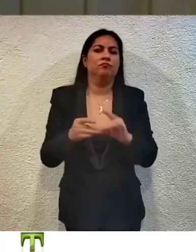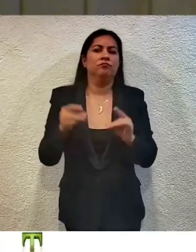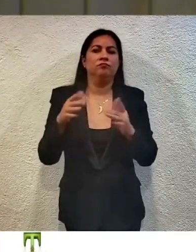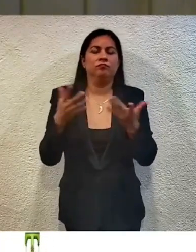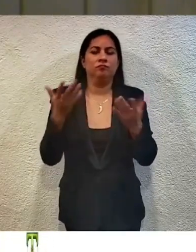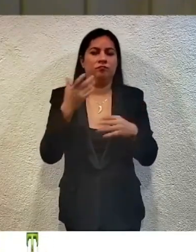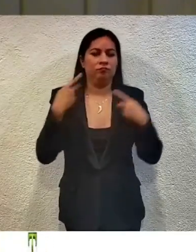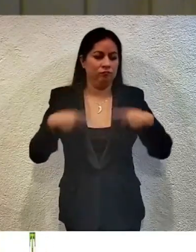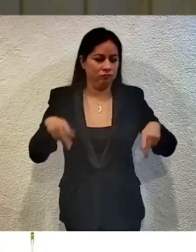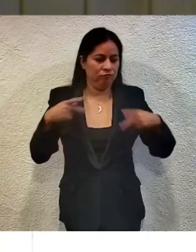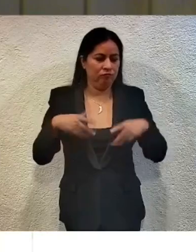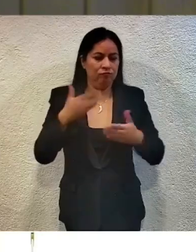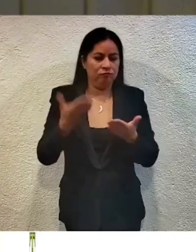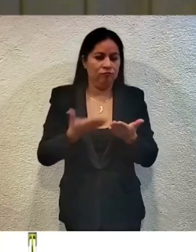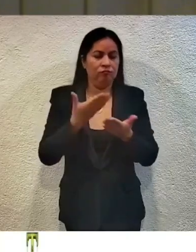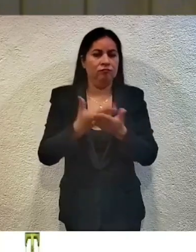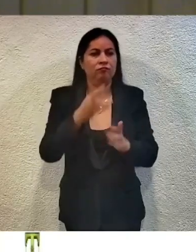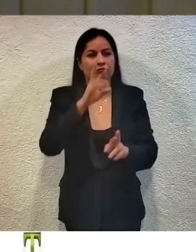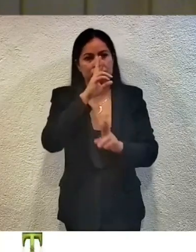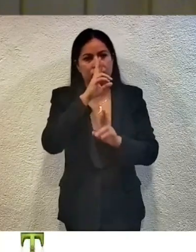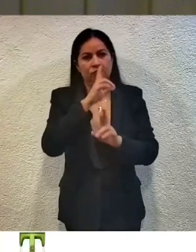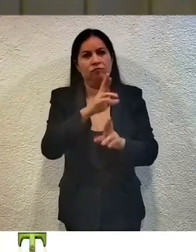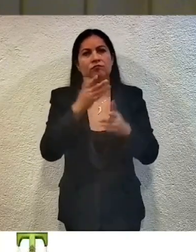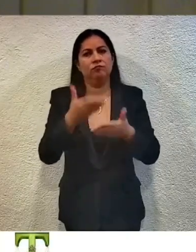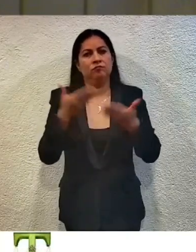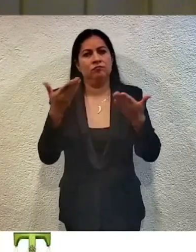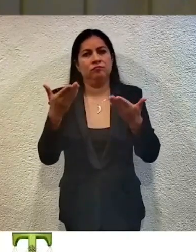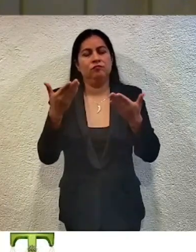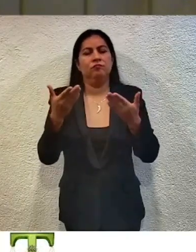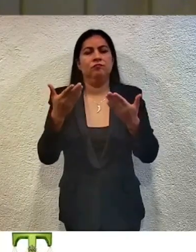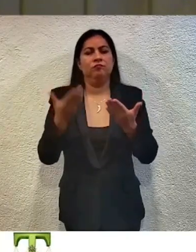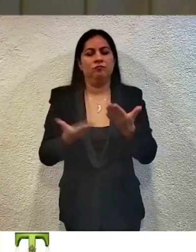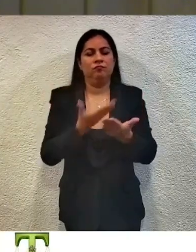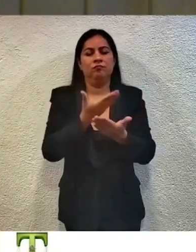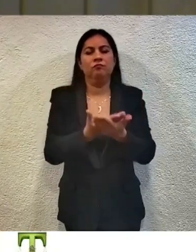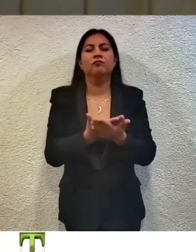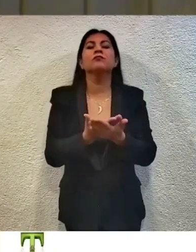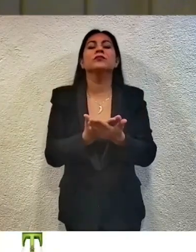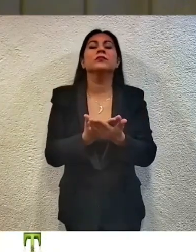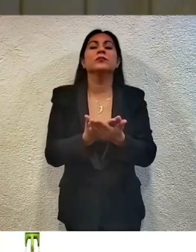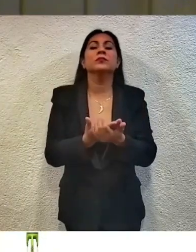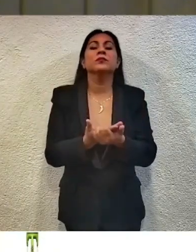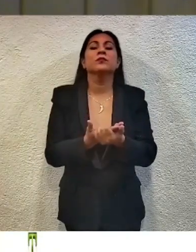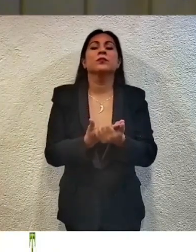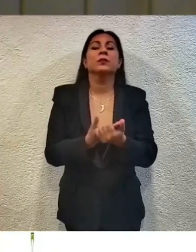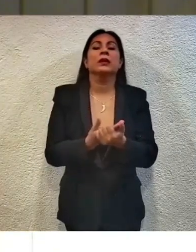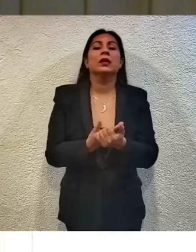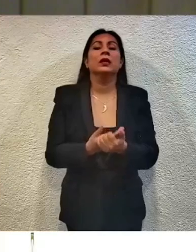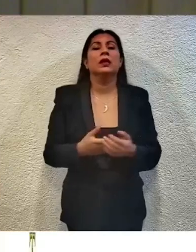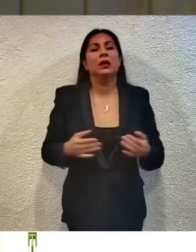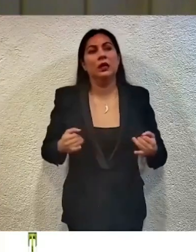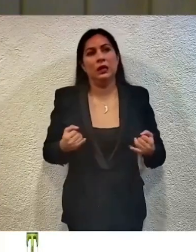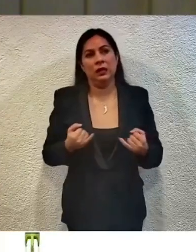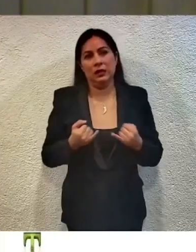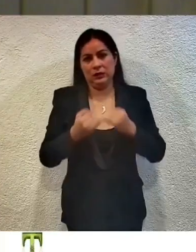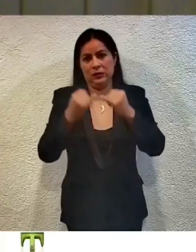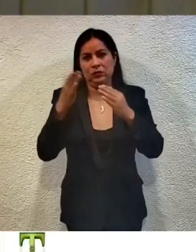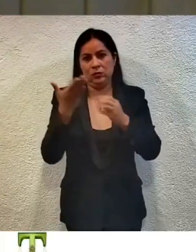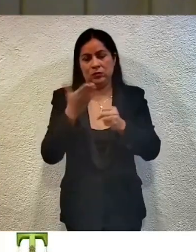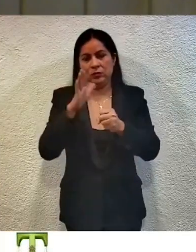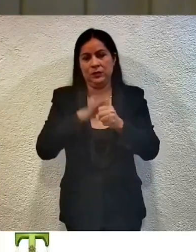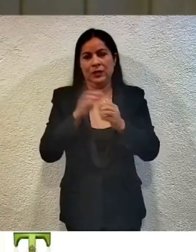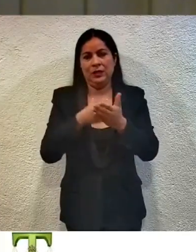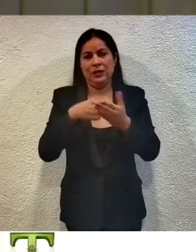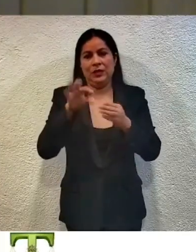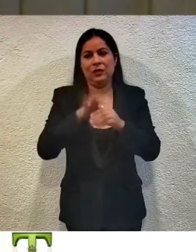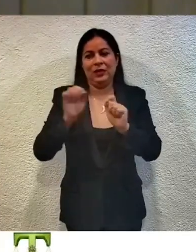actores y a la propuesta de resolución que ahora se nos plantea, el organismo administrativo electoral,